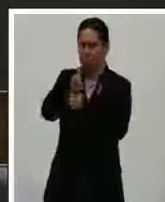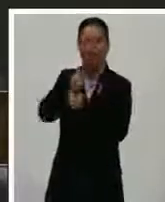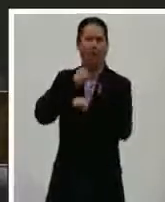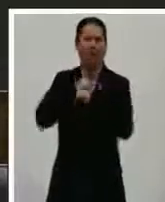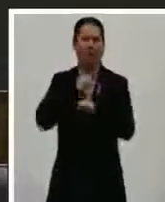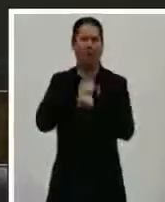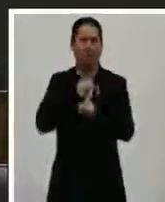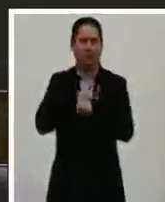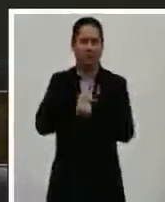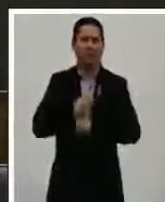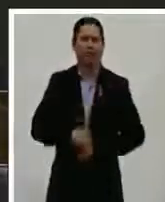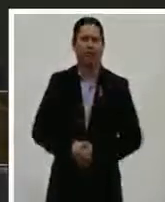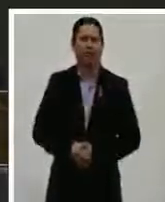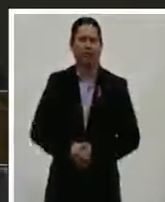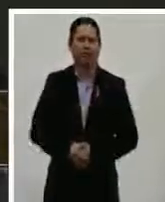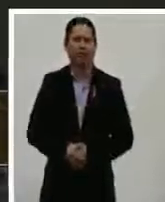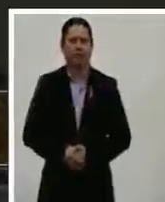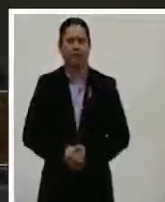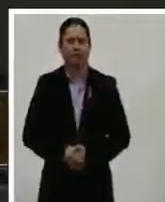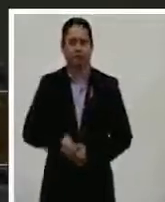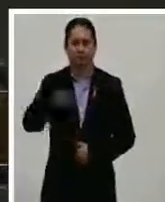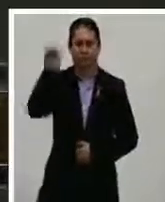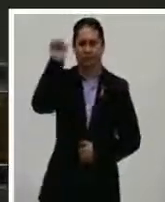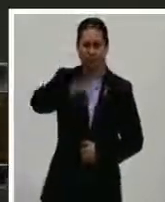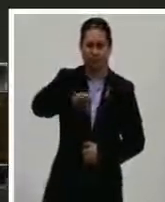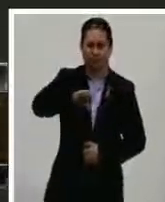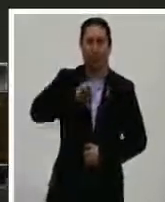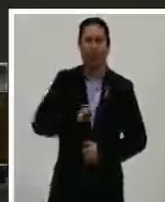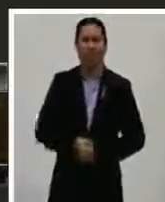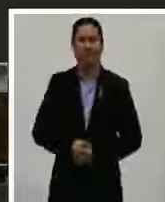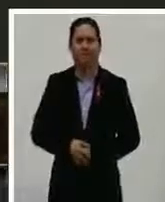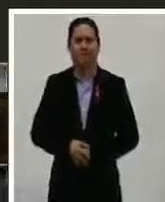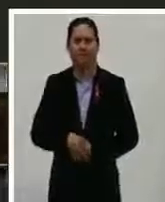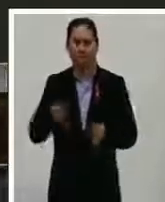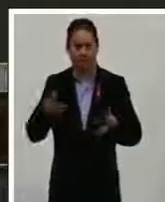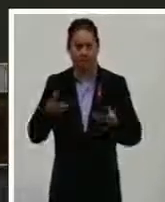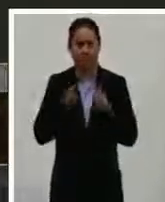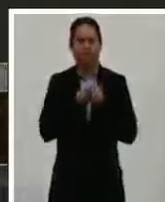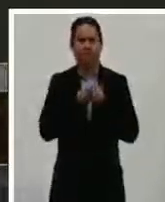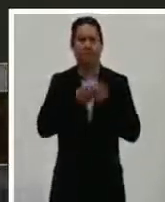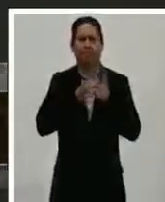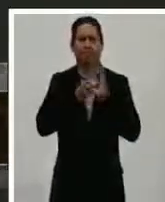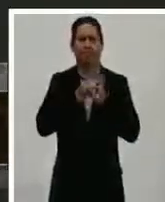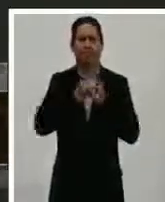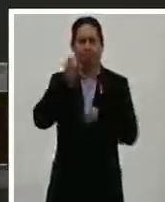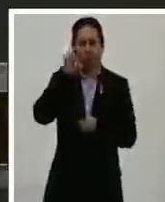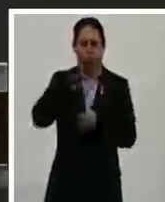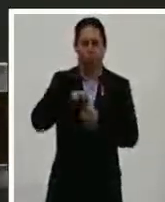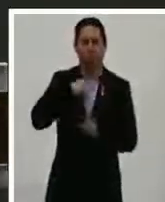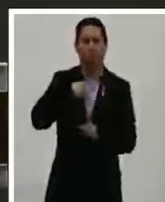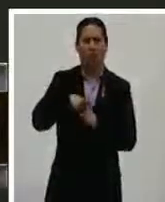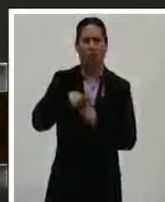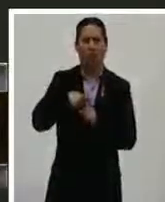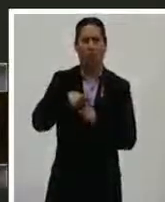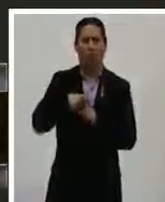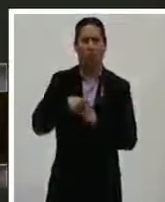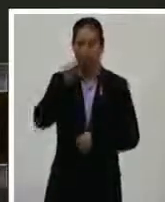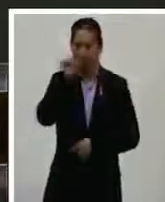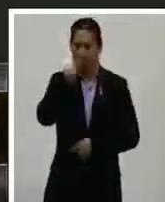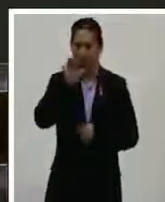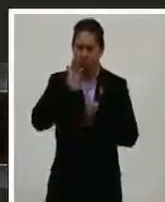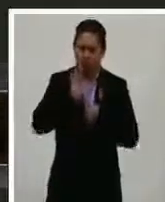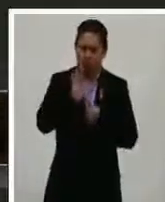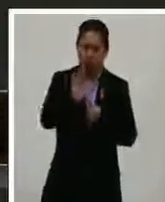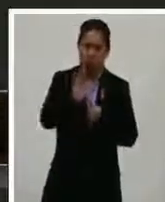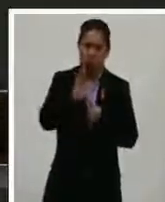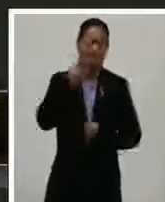sonó la honorable asamblea hoy definitivamente me uno al voto a favor de la minuta que procede